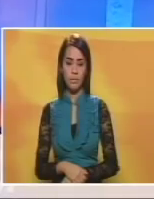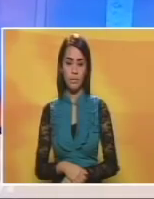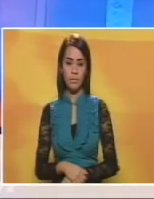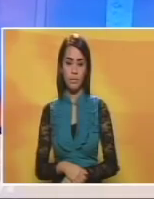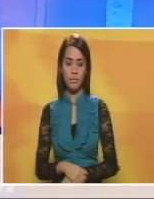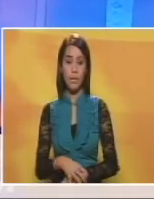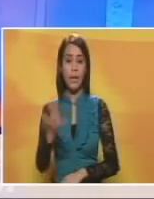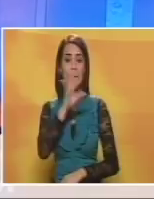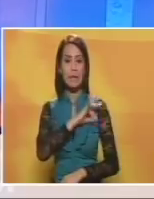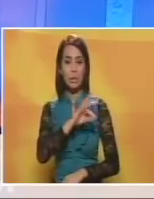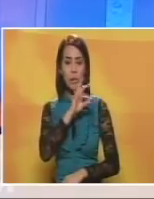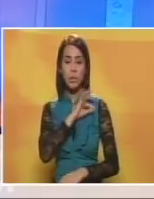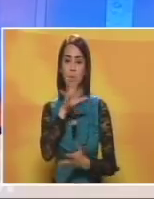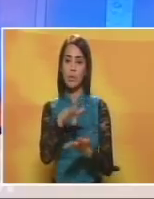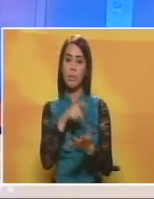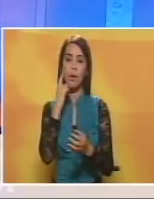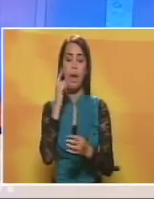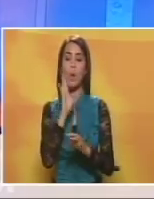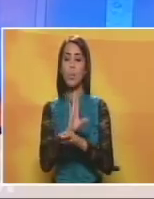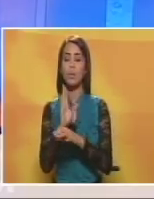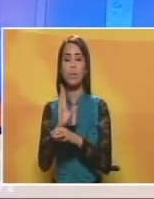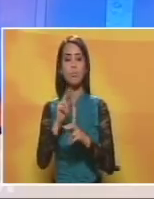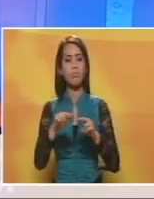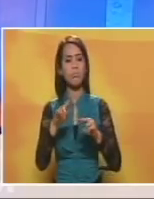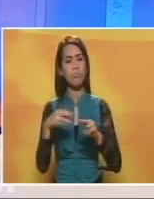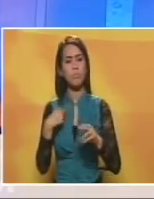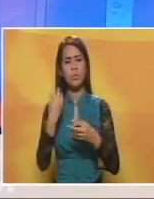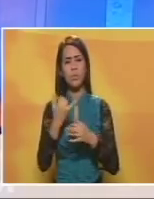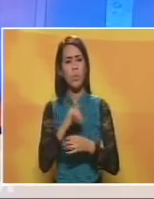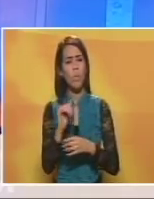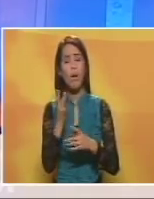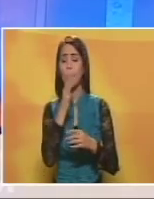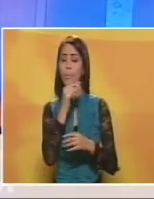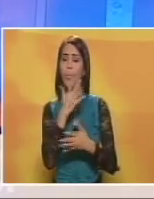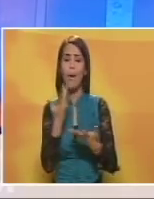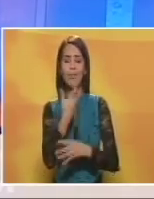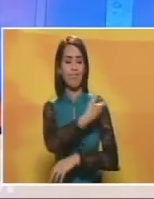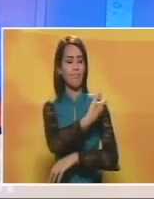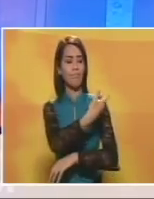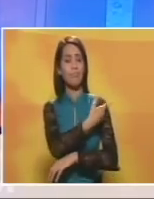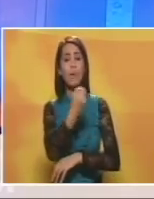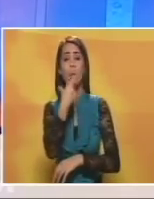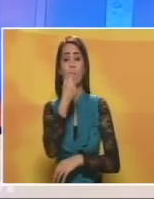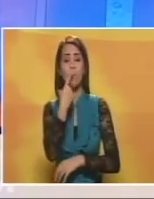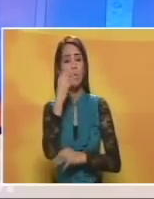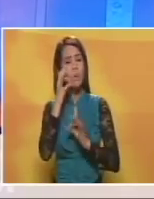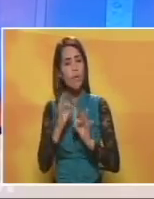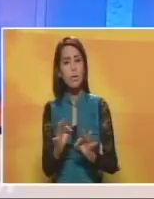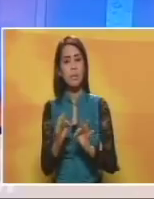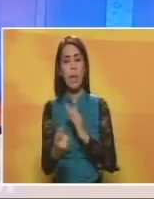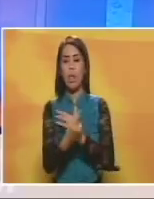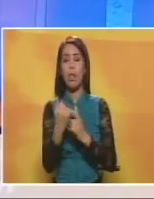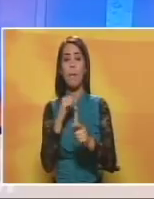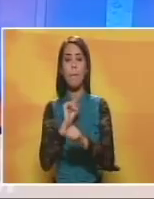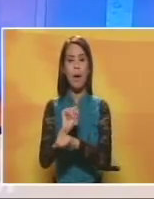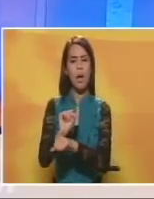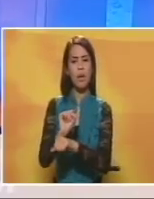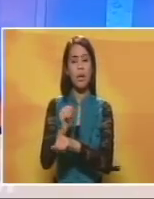La Sociedad de Procultura y Pediatría alertó que aún no se cuentan con las vacunas ni los antibióticos adecuados para atacar la influencia del